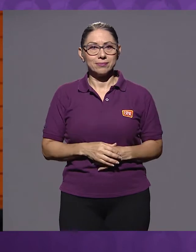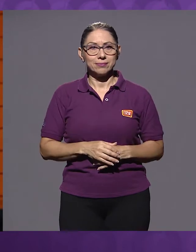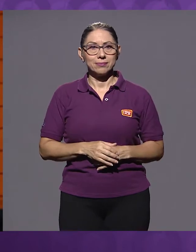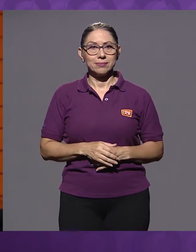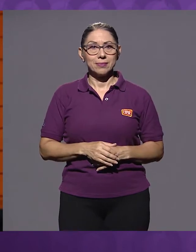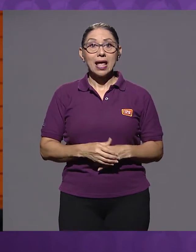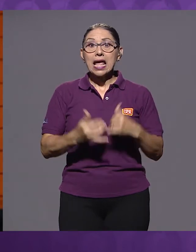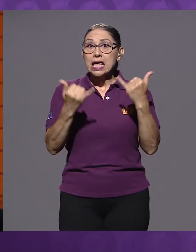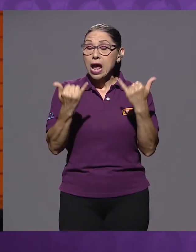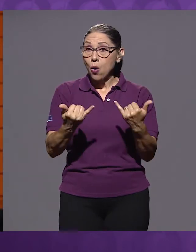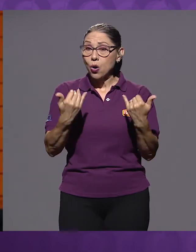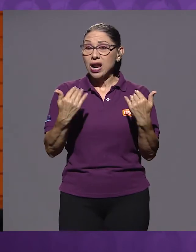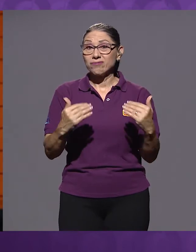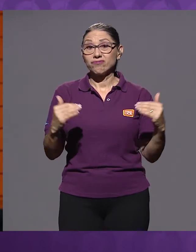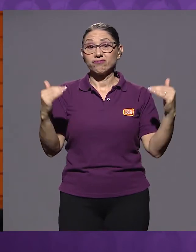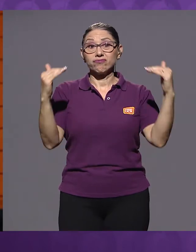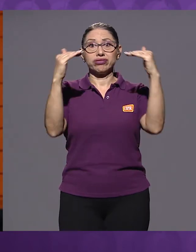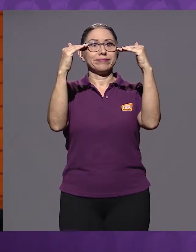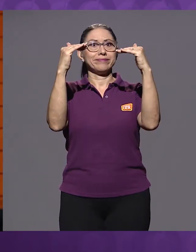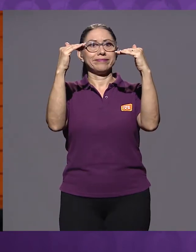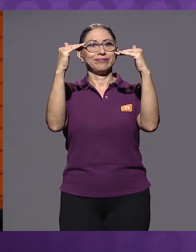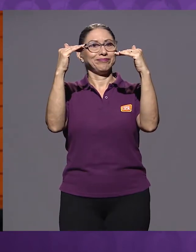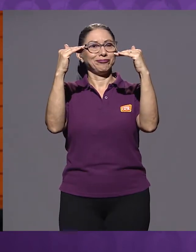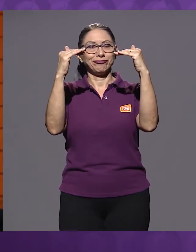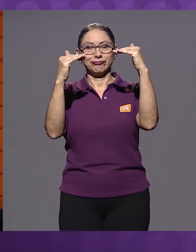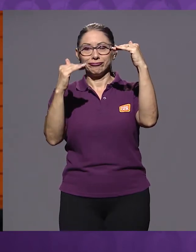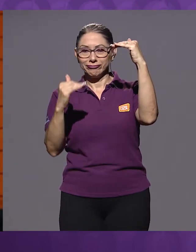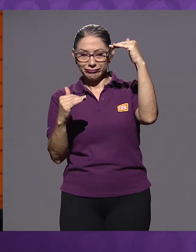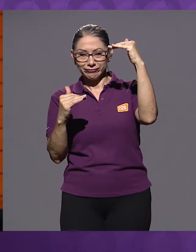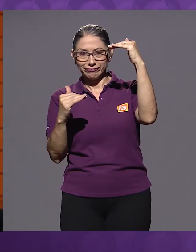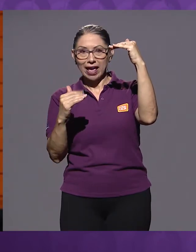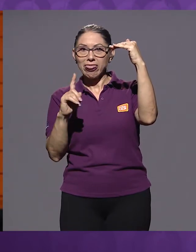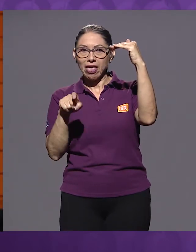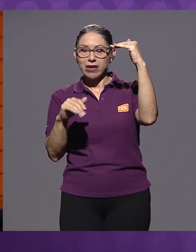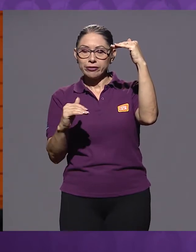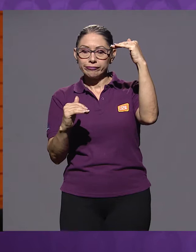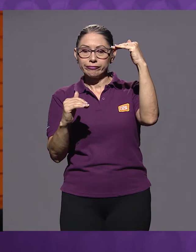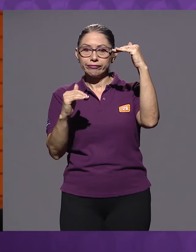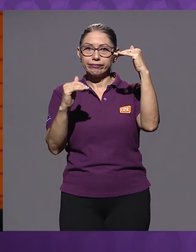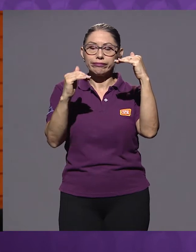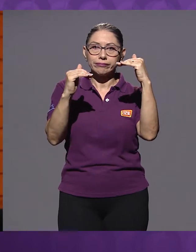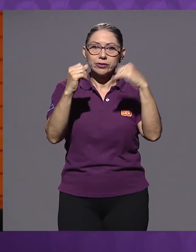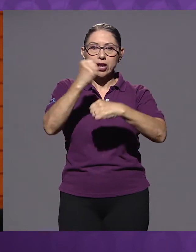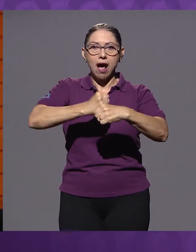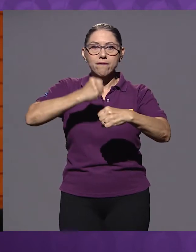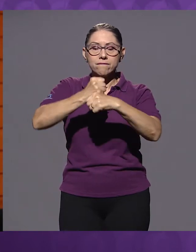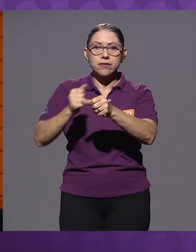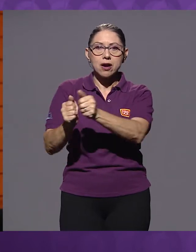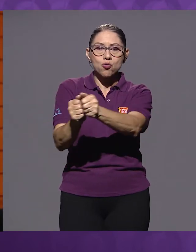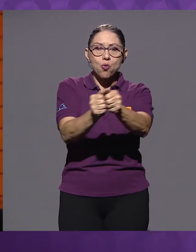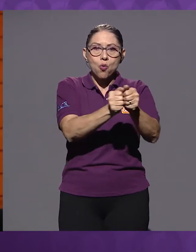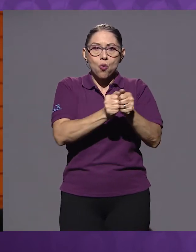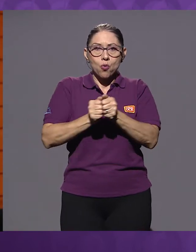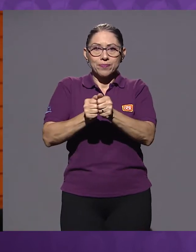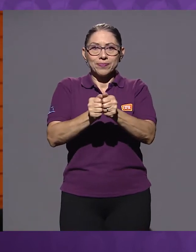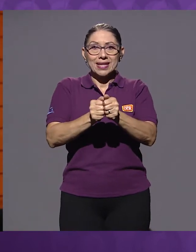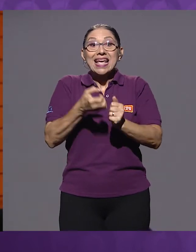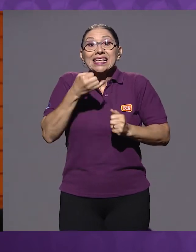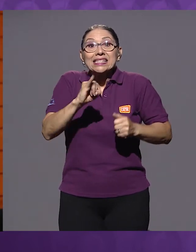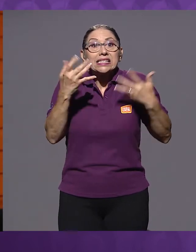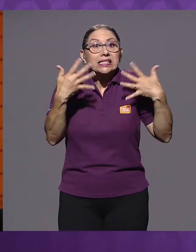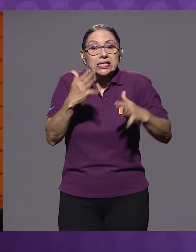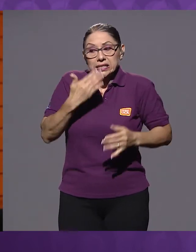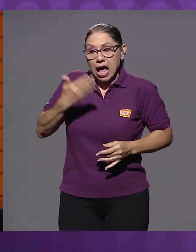tenemos una brecha importante que tenemos que trabajar de forma conjunta. Si ya desde